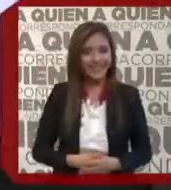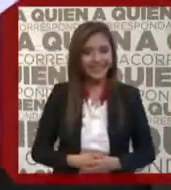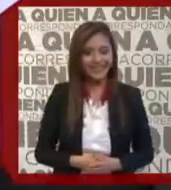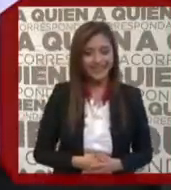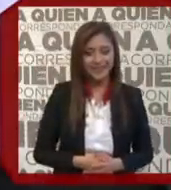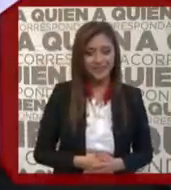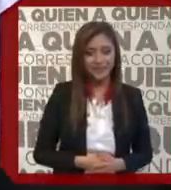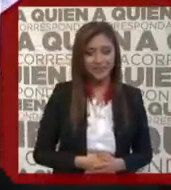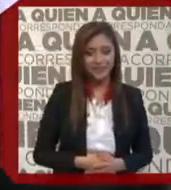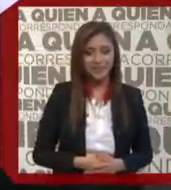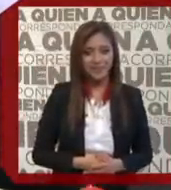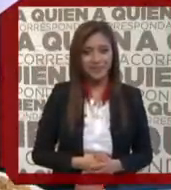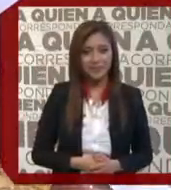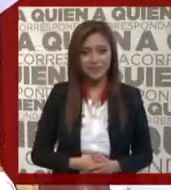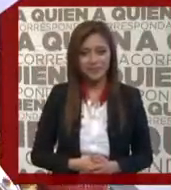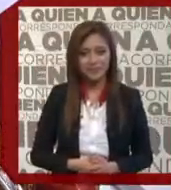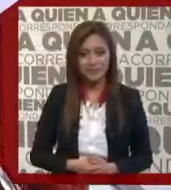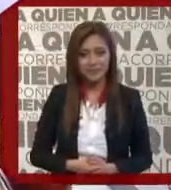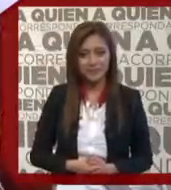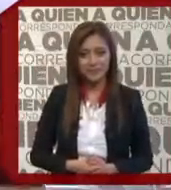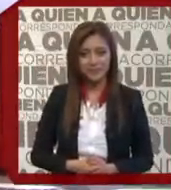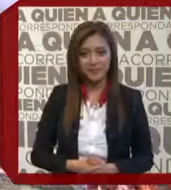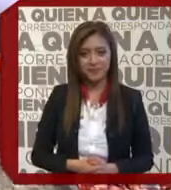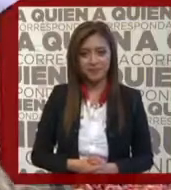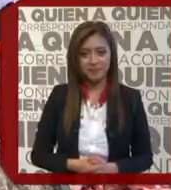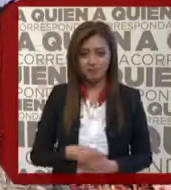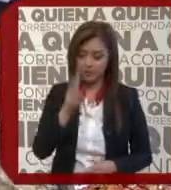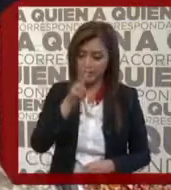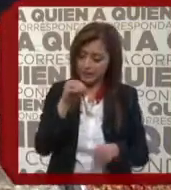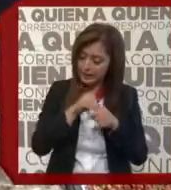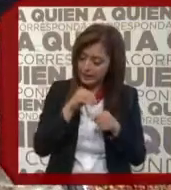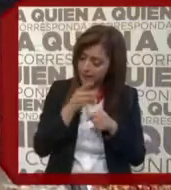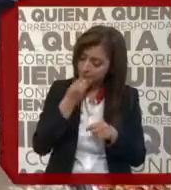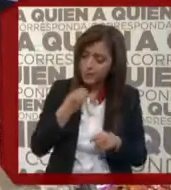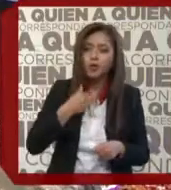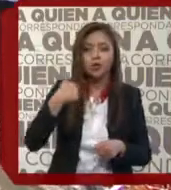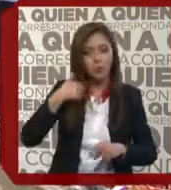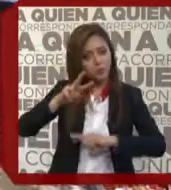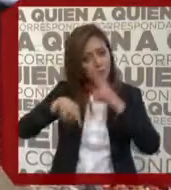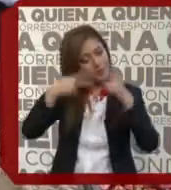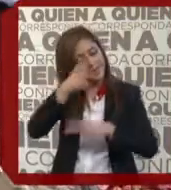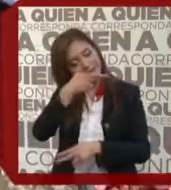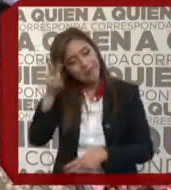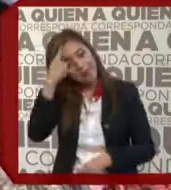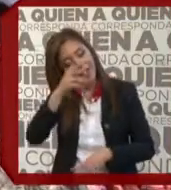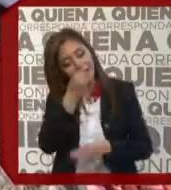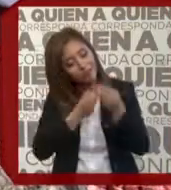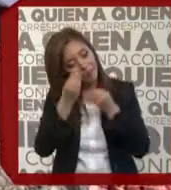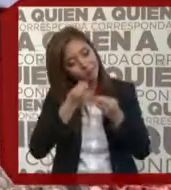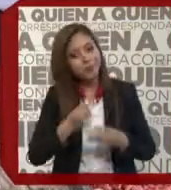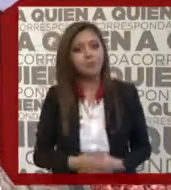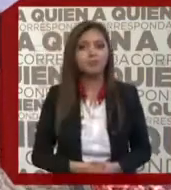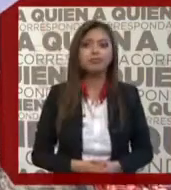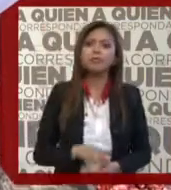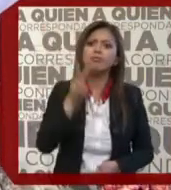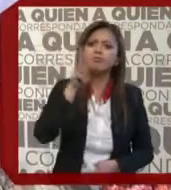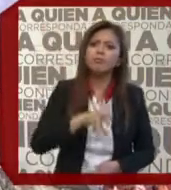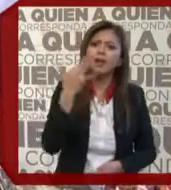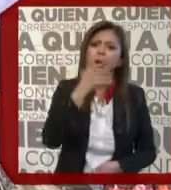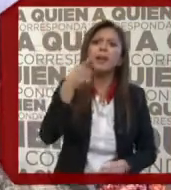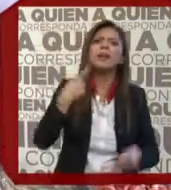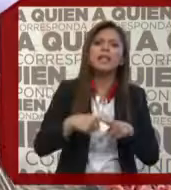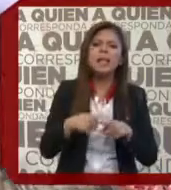Está bien, muy bien. En serio no nos vas a decir nada de los secretos. Está bien, tendré que ir a comerlos allá. Oye, esto está espectacular. ¿Quién lo